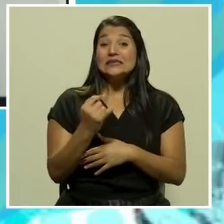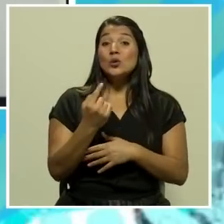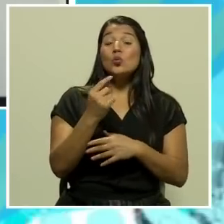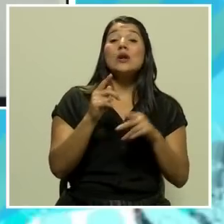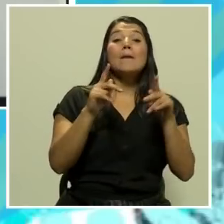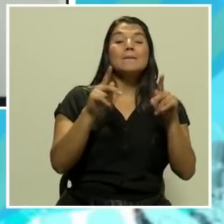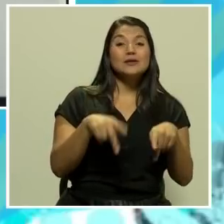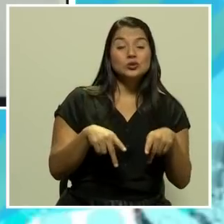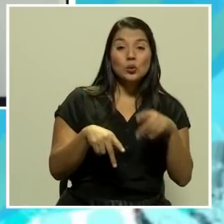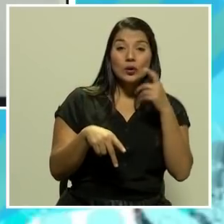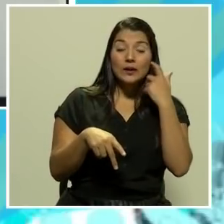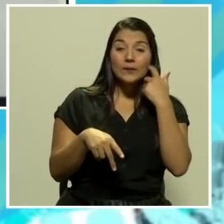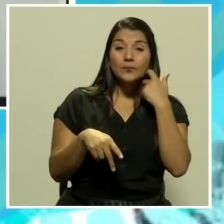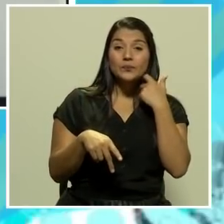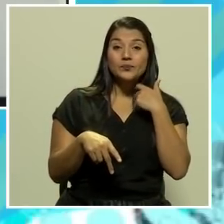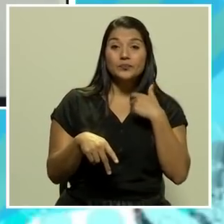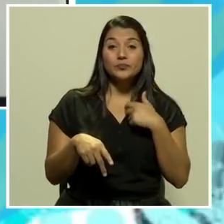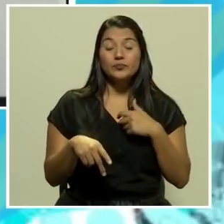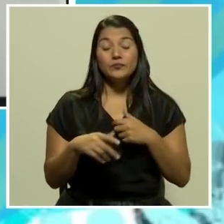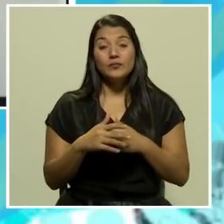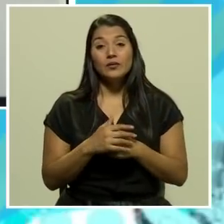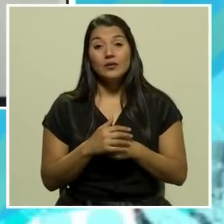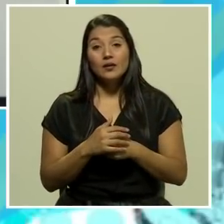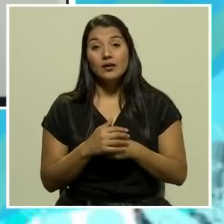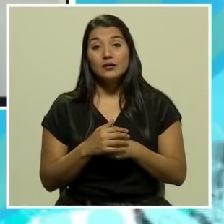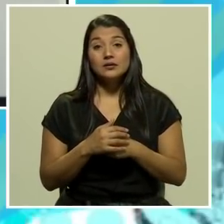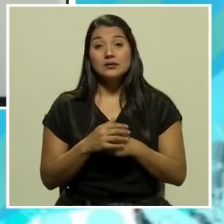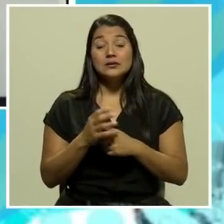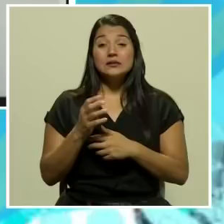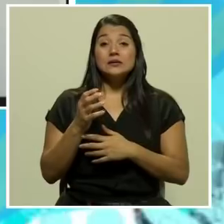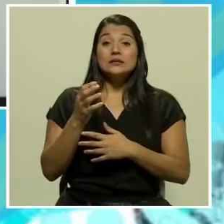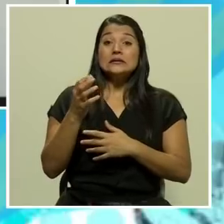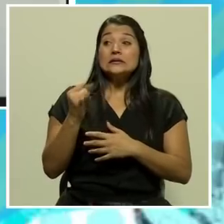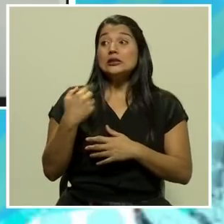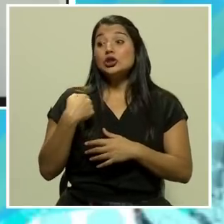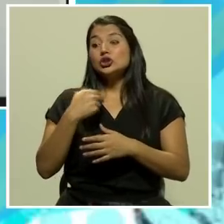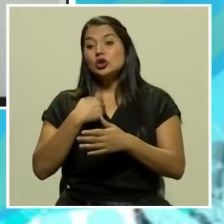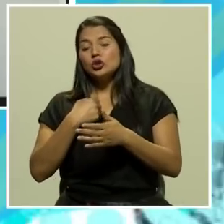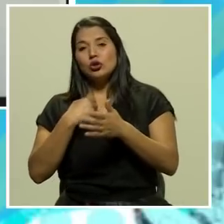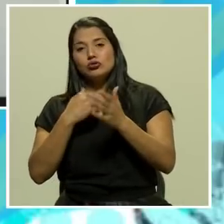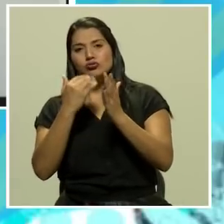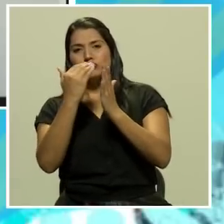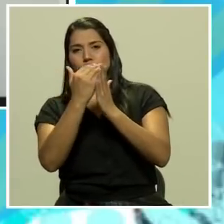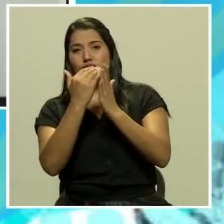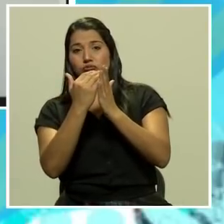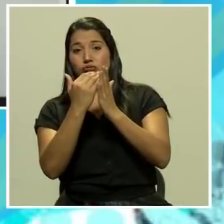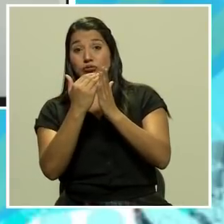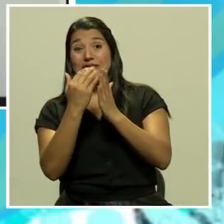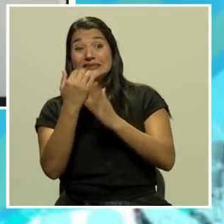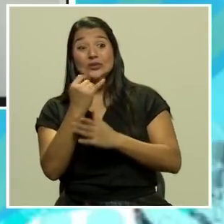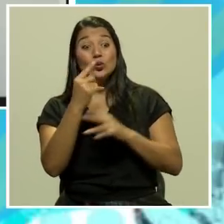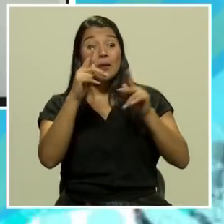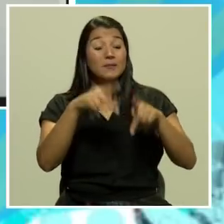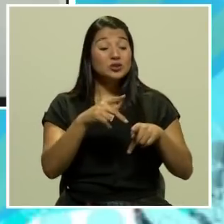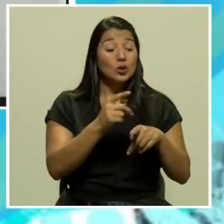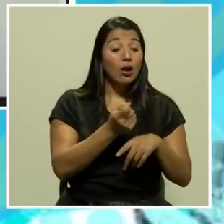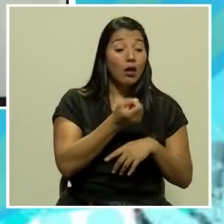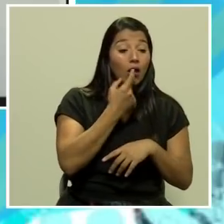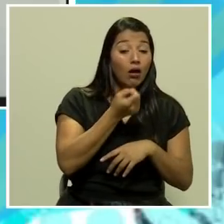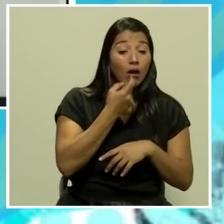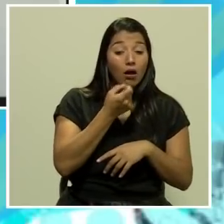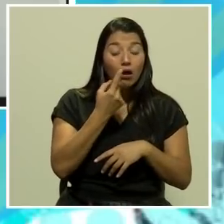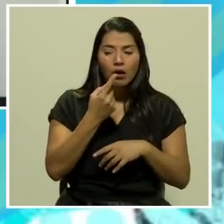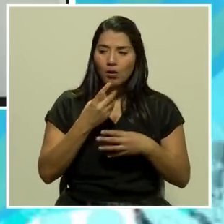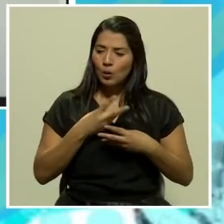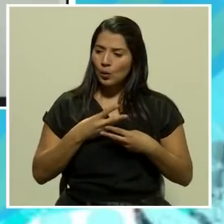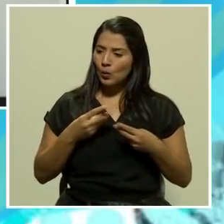bien, inmediatamente lo pone en redes sociales, pensando, por supuesto, no creo que sea por maldad, pensando que eso va a favorecer a alguien más, y se le olvida que